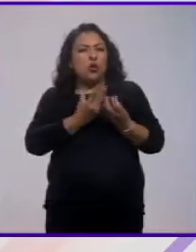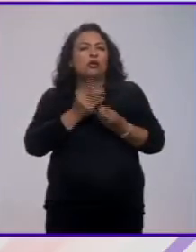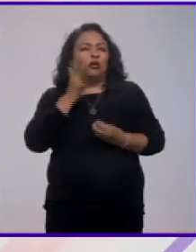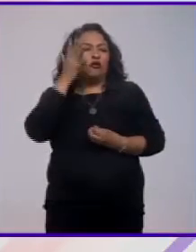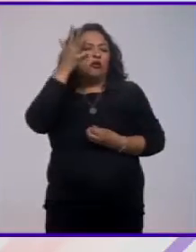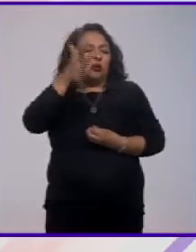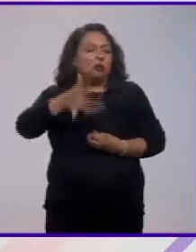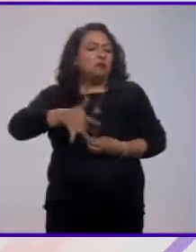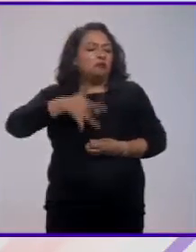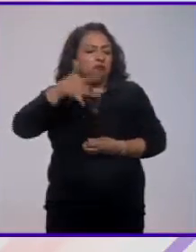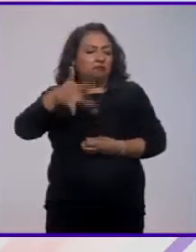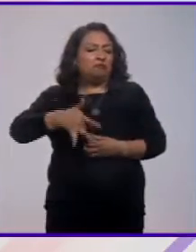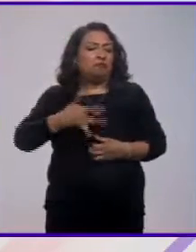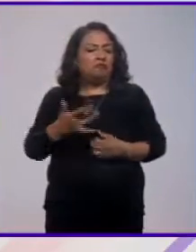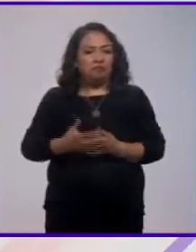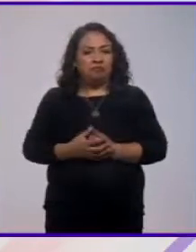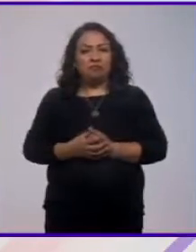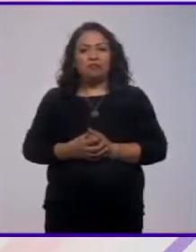me lo auguro.